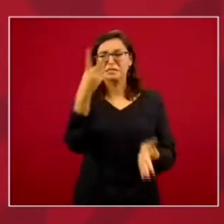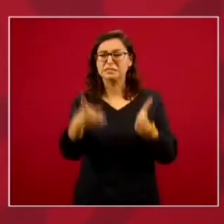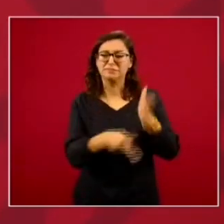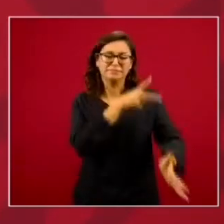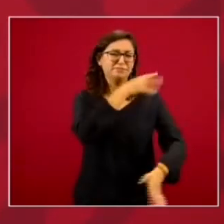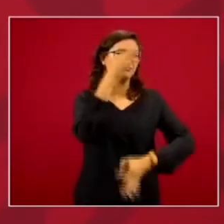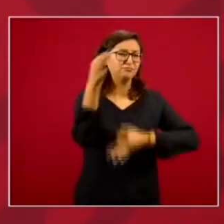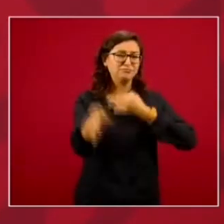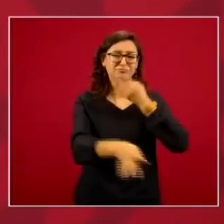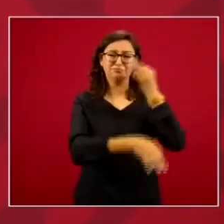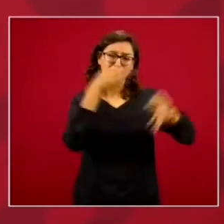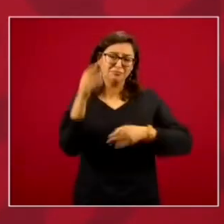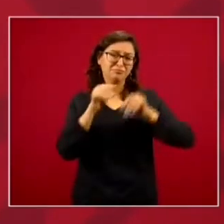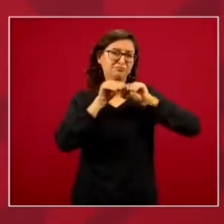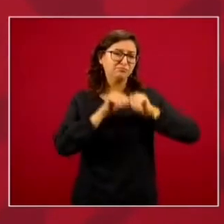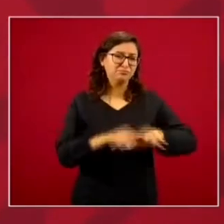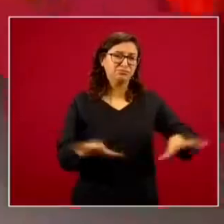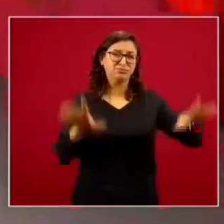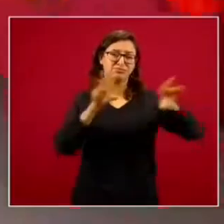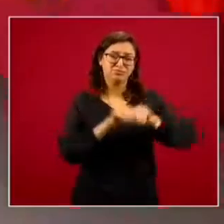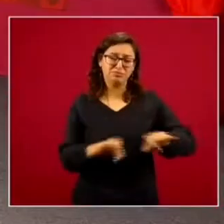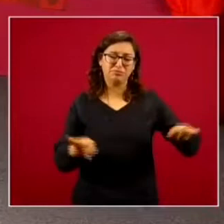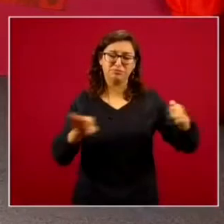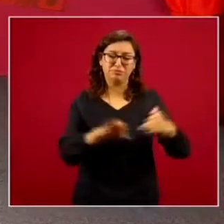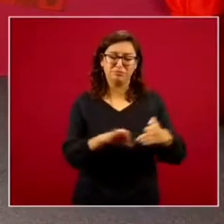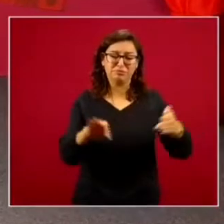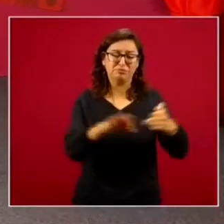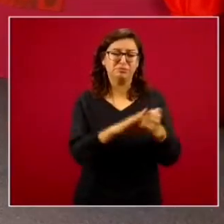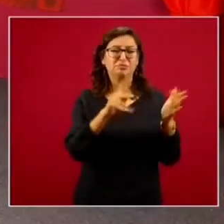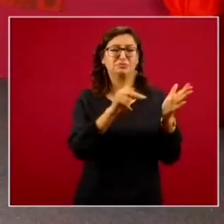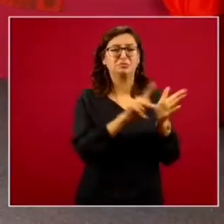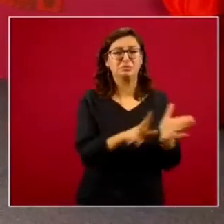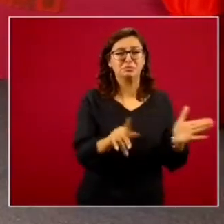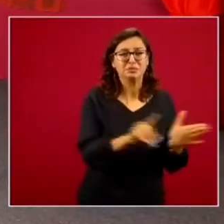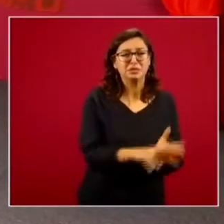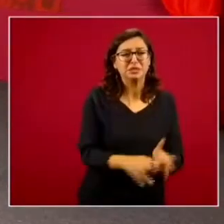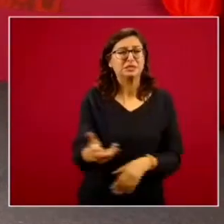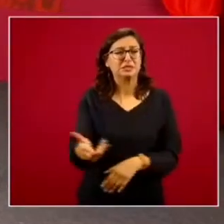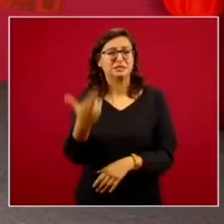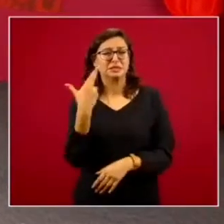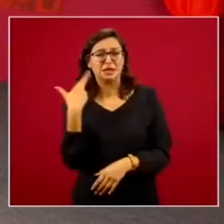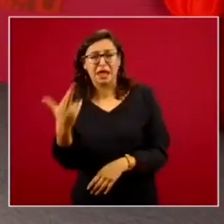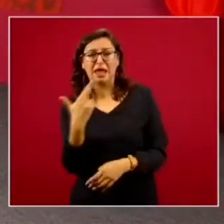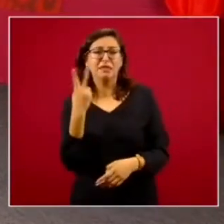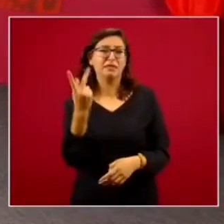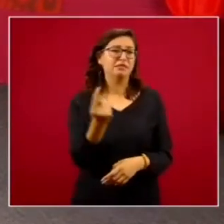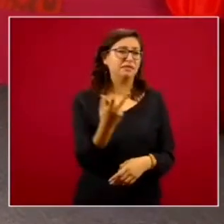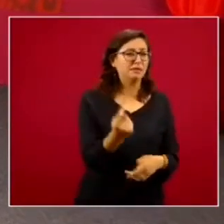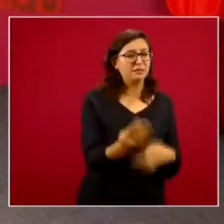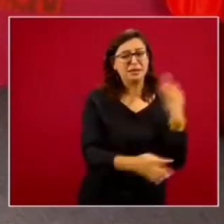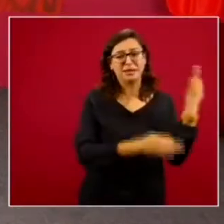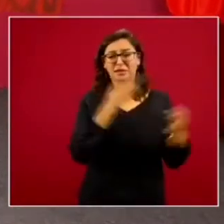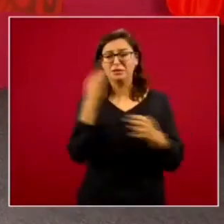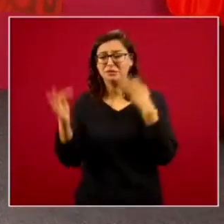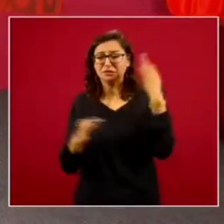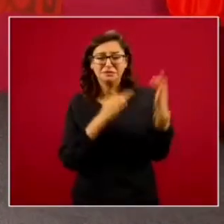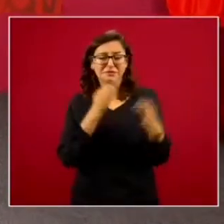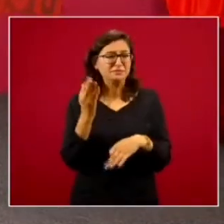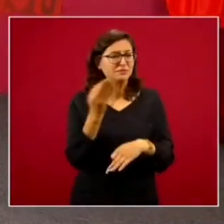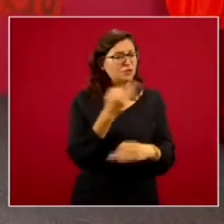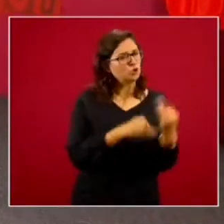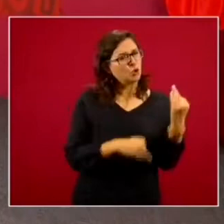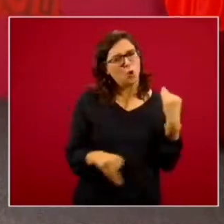en la prensa, en los programas de radio, en los noticieros de televisión,